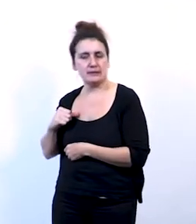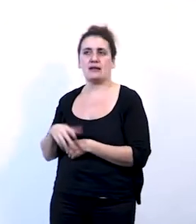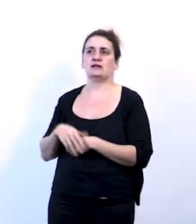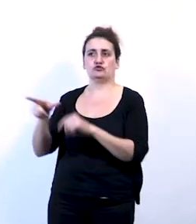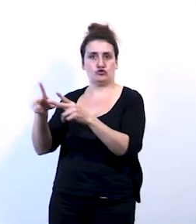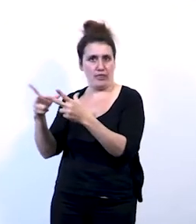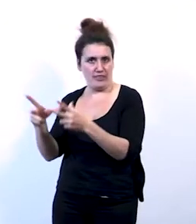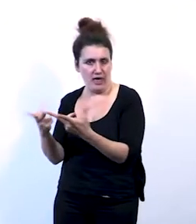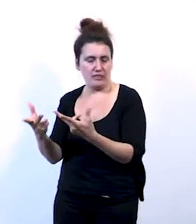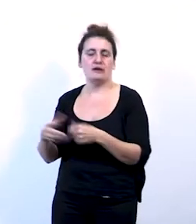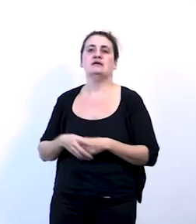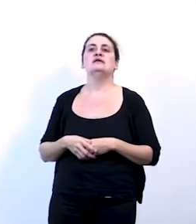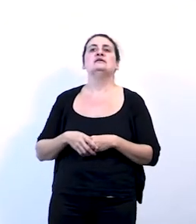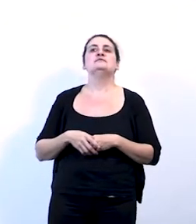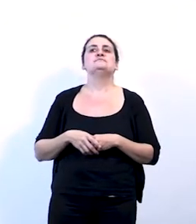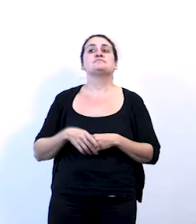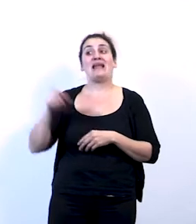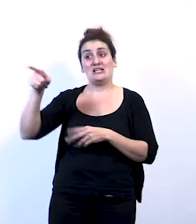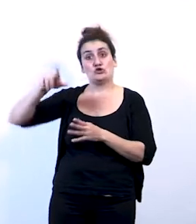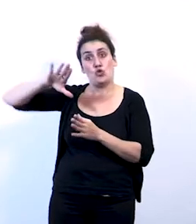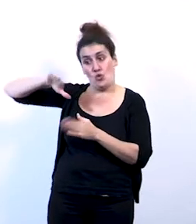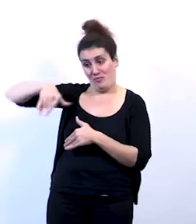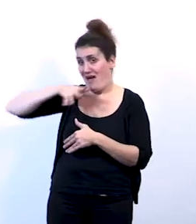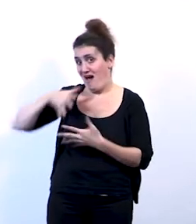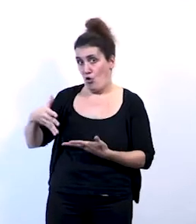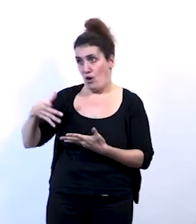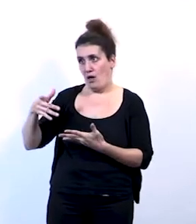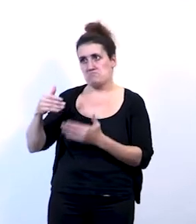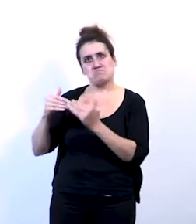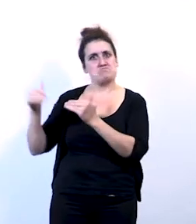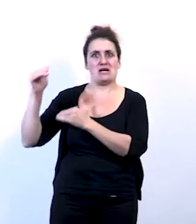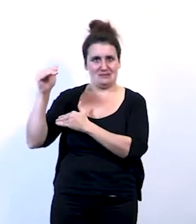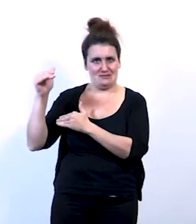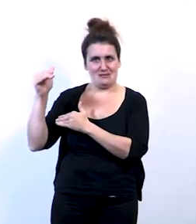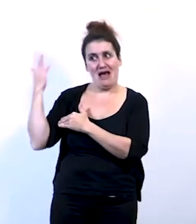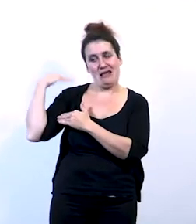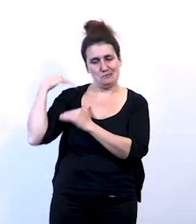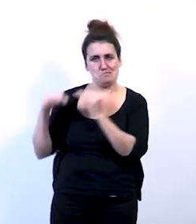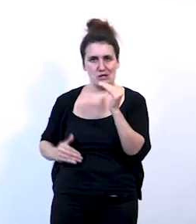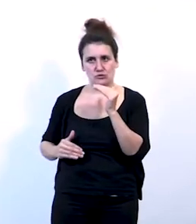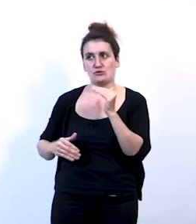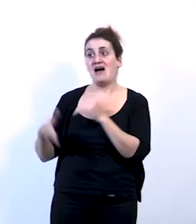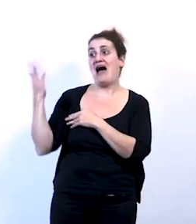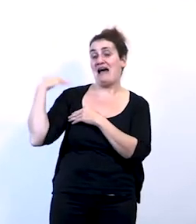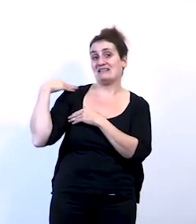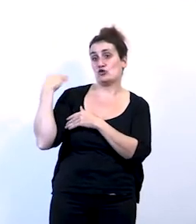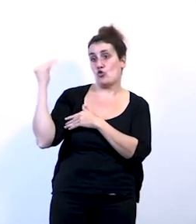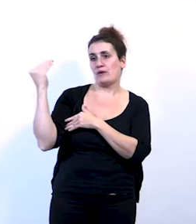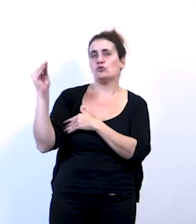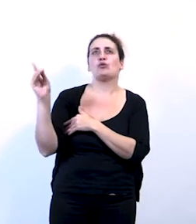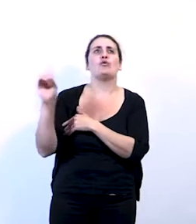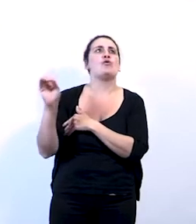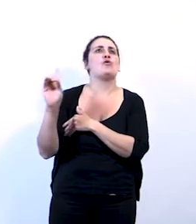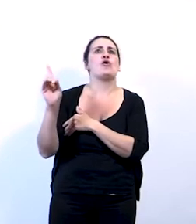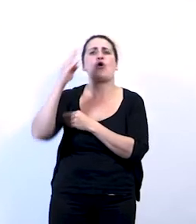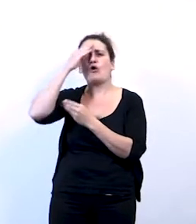sociedad, esto es lo que últimamente se está haciendo más que antes. Antes, la juventud, no es que